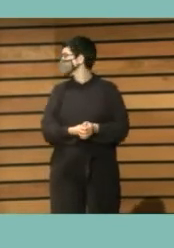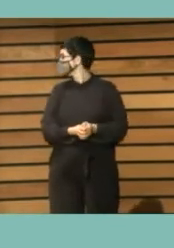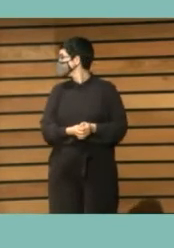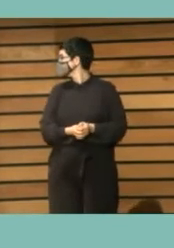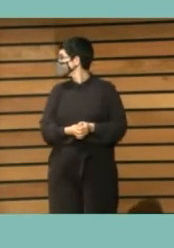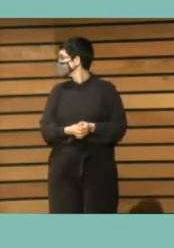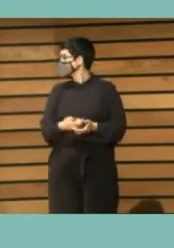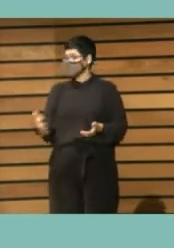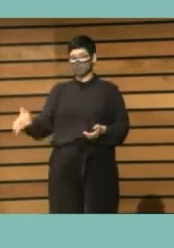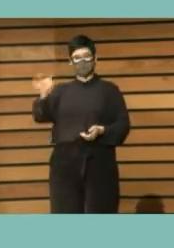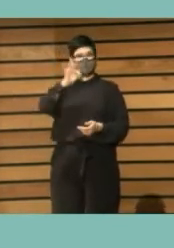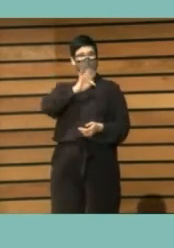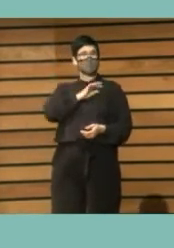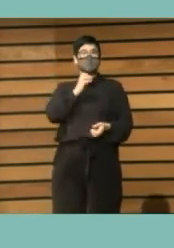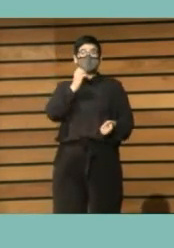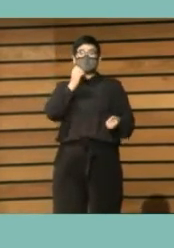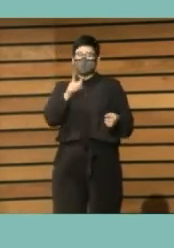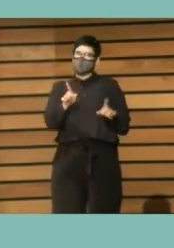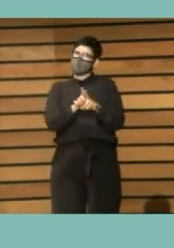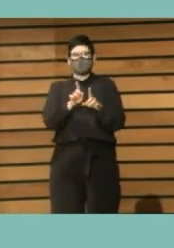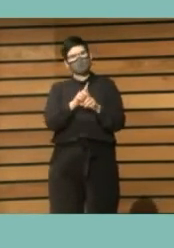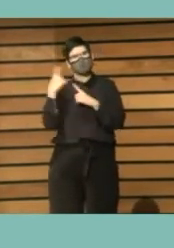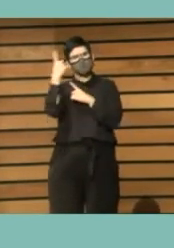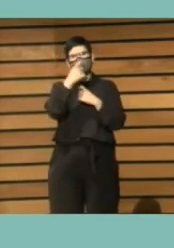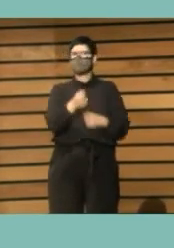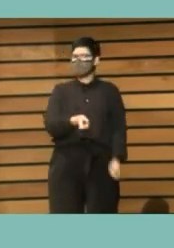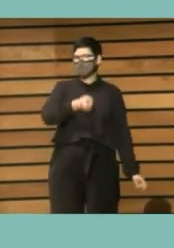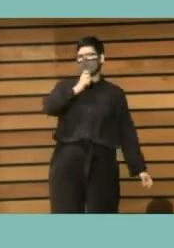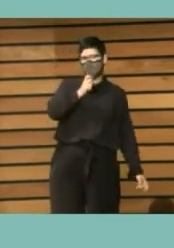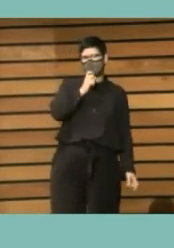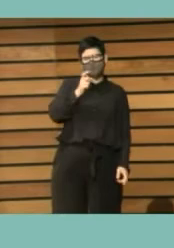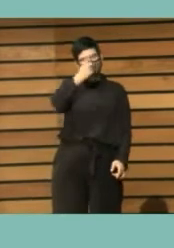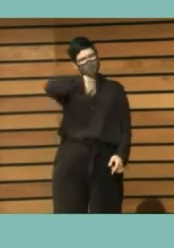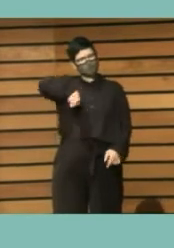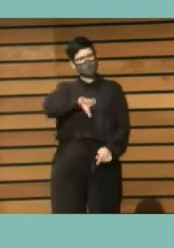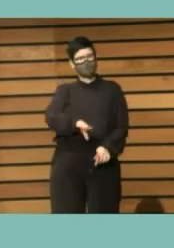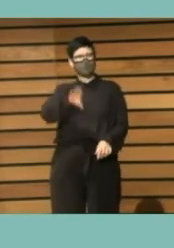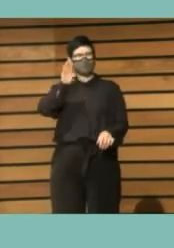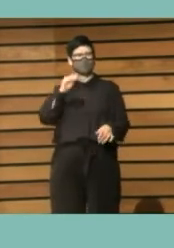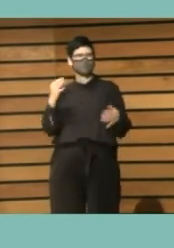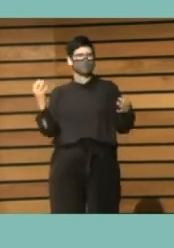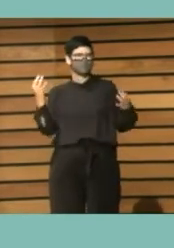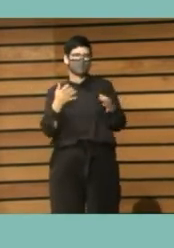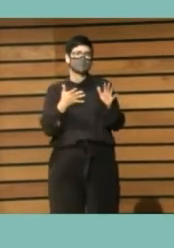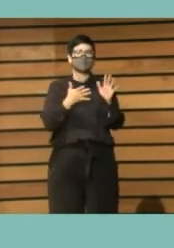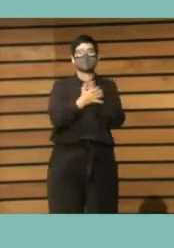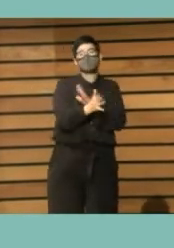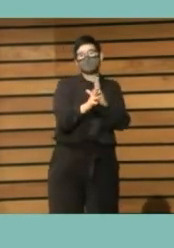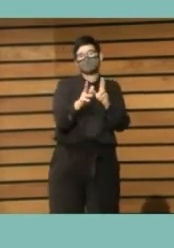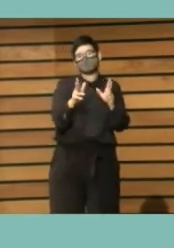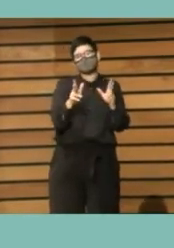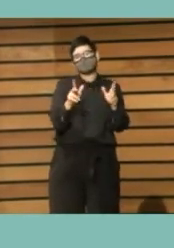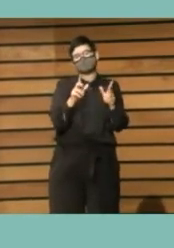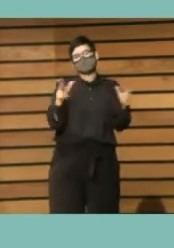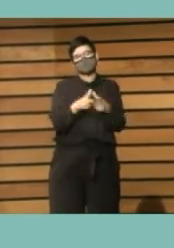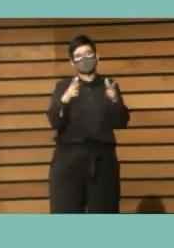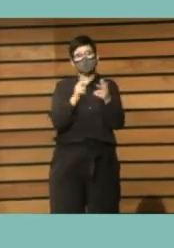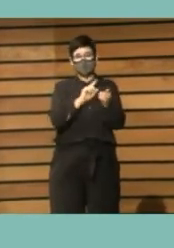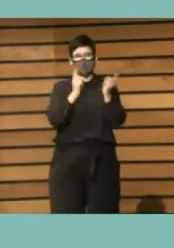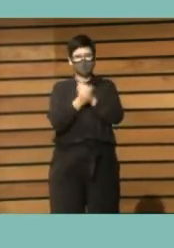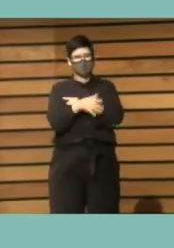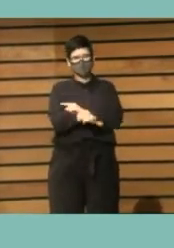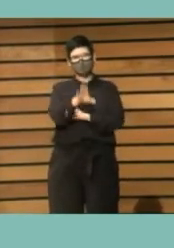Bueno, difícil también la pregunta de qué entendemos por cambio social. Yo, un poco también en contrario a lo que se